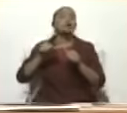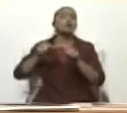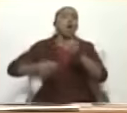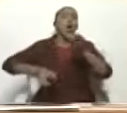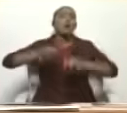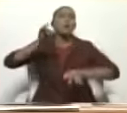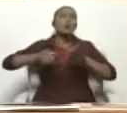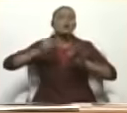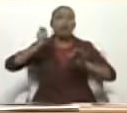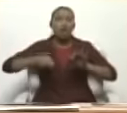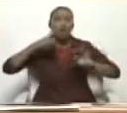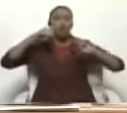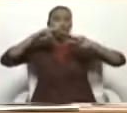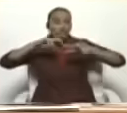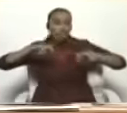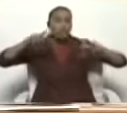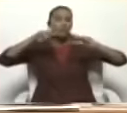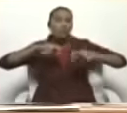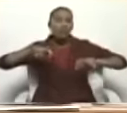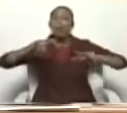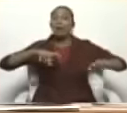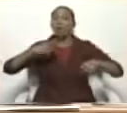sabe.